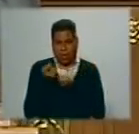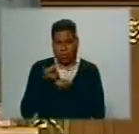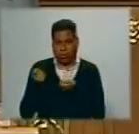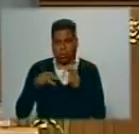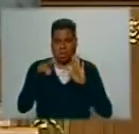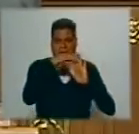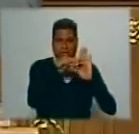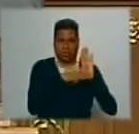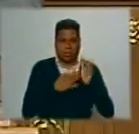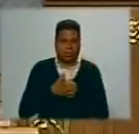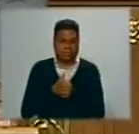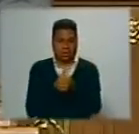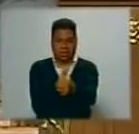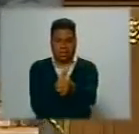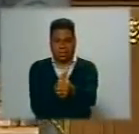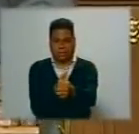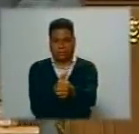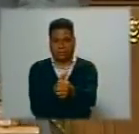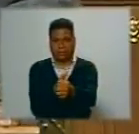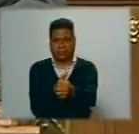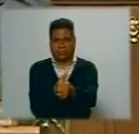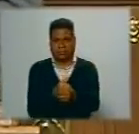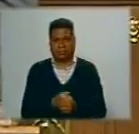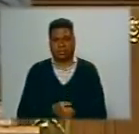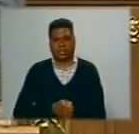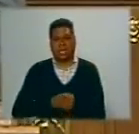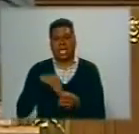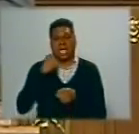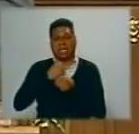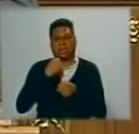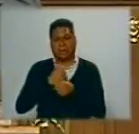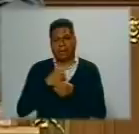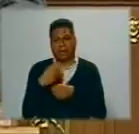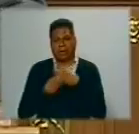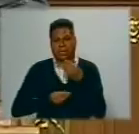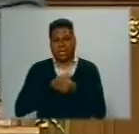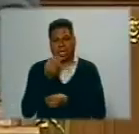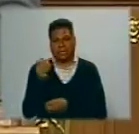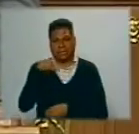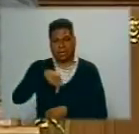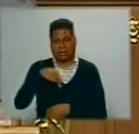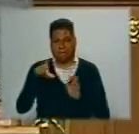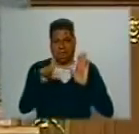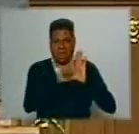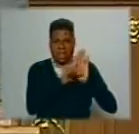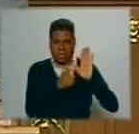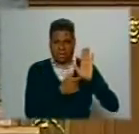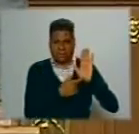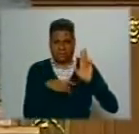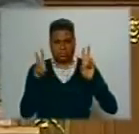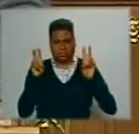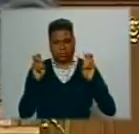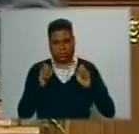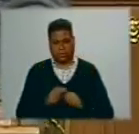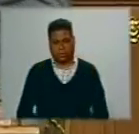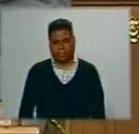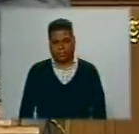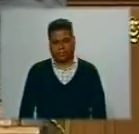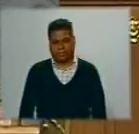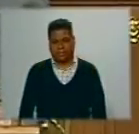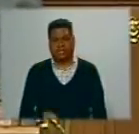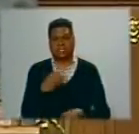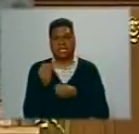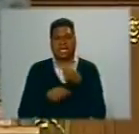que dirigen la tarea que se encomienda a esta ley. Se trata entonces de desarrollar